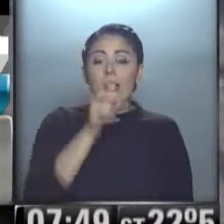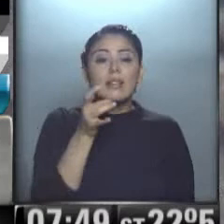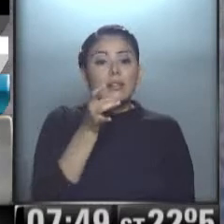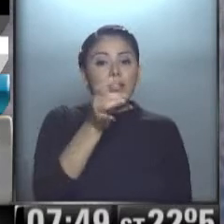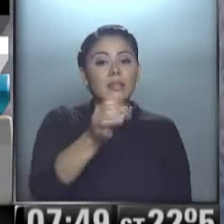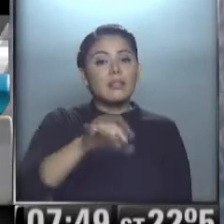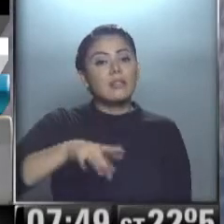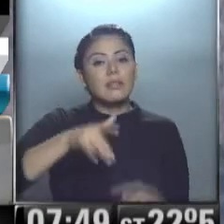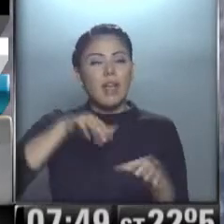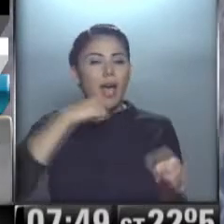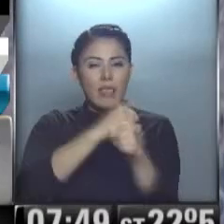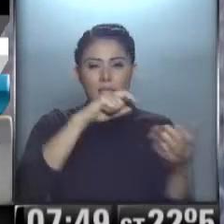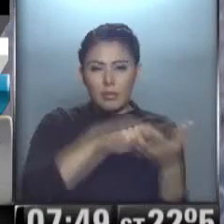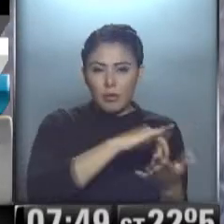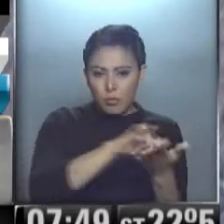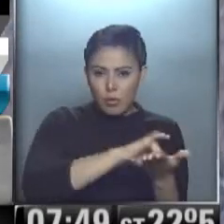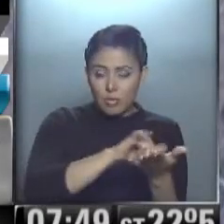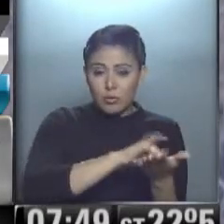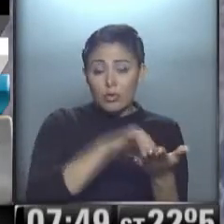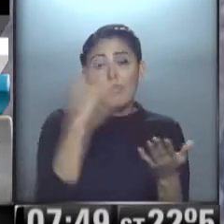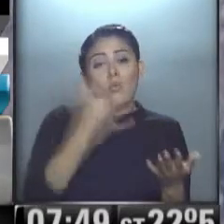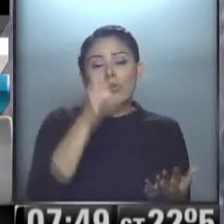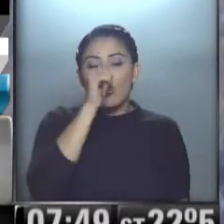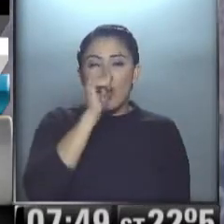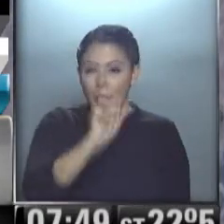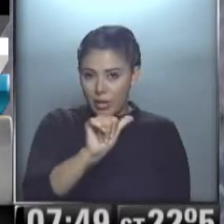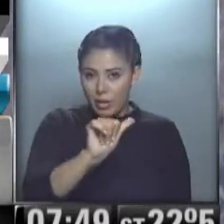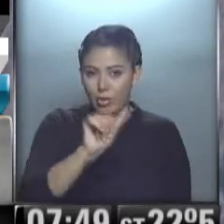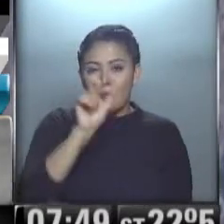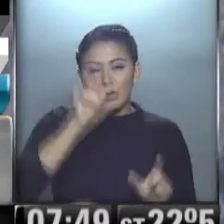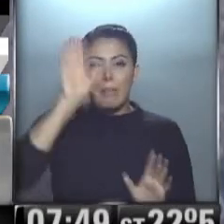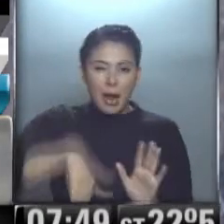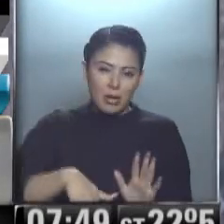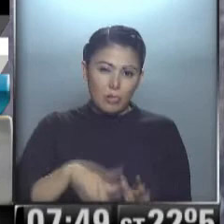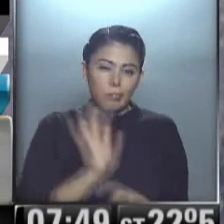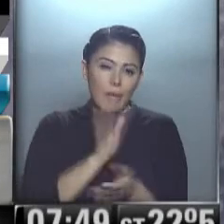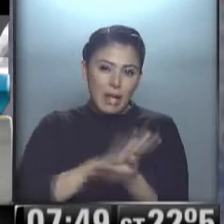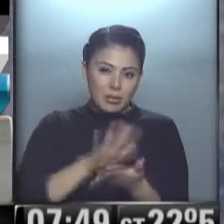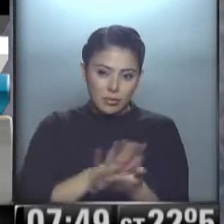el centro de Nueva York en los días laborables, pero los domingos van muchos más vacíos.